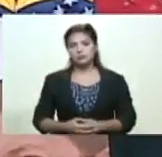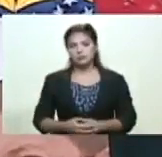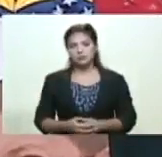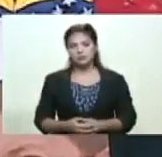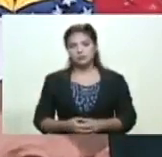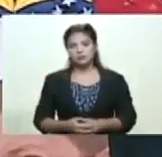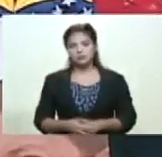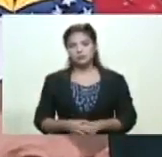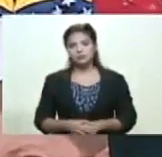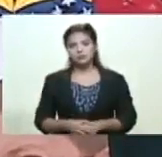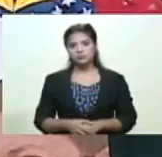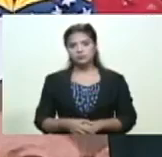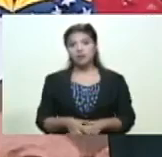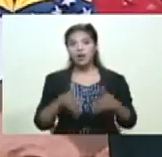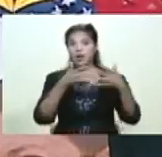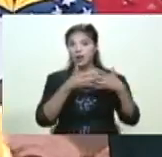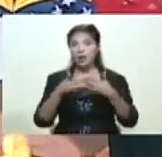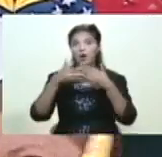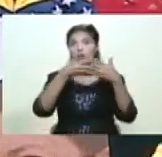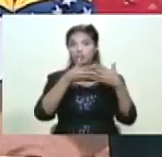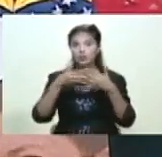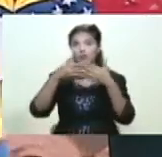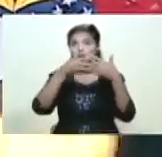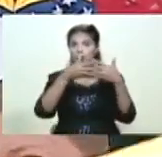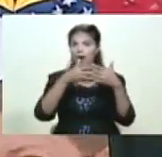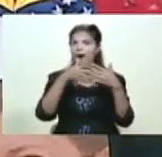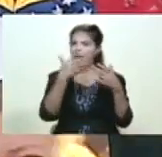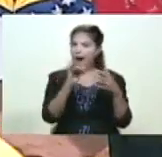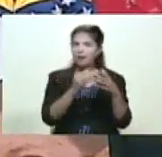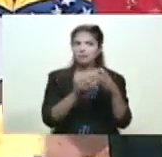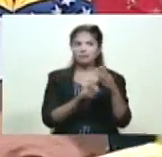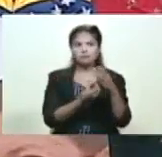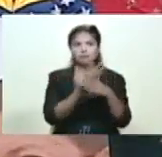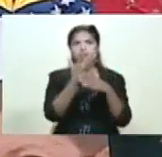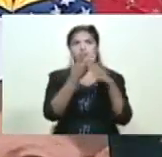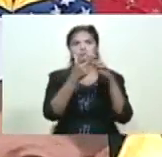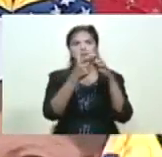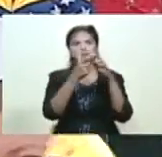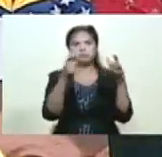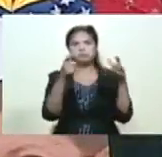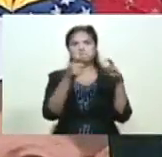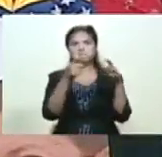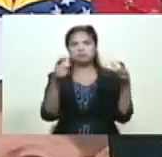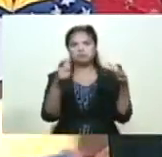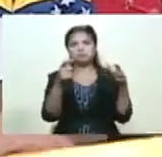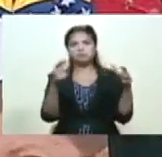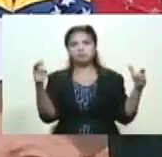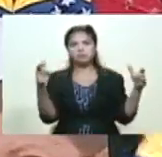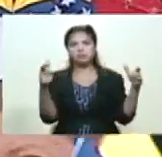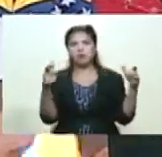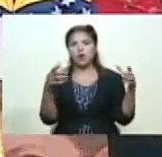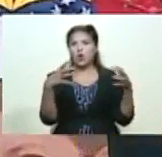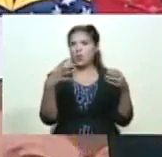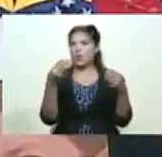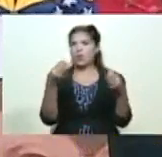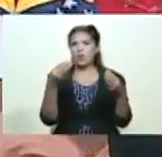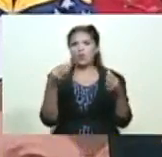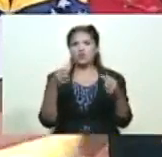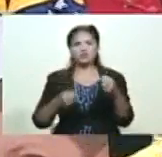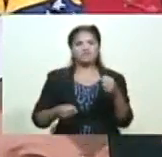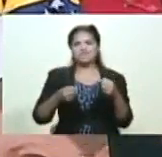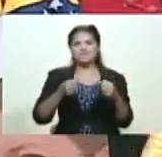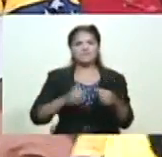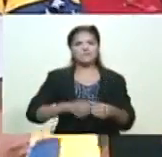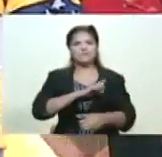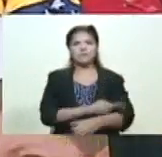En los Estados Unidos ha venido surgiendo y creciendo una corriente de